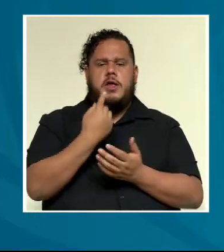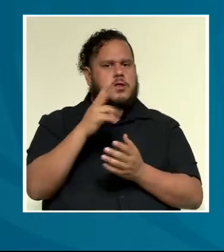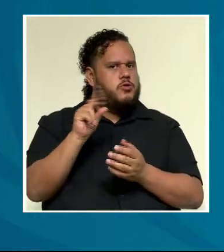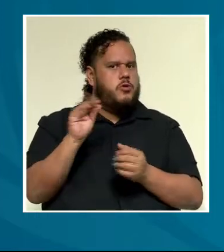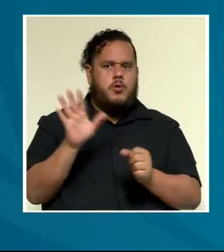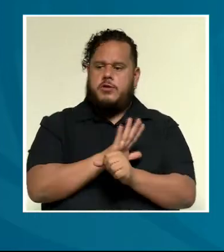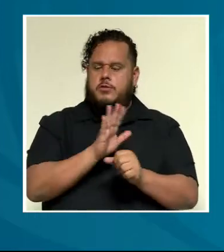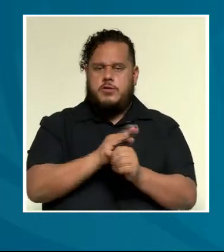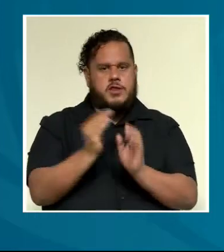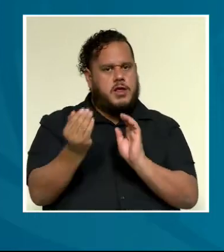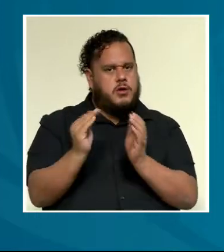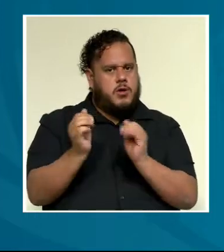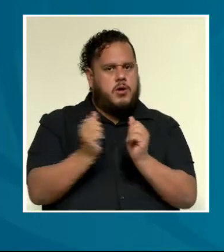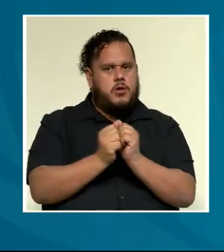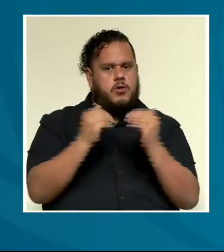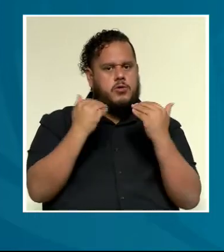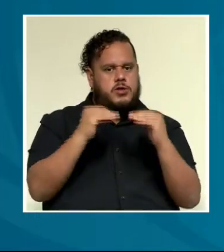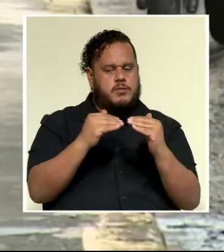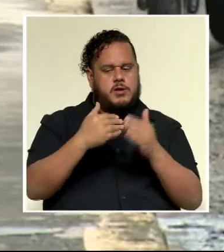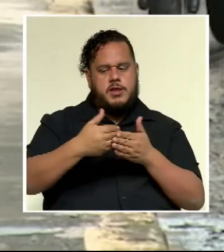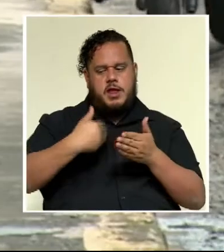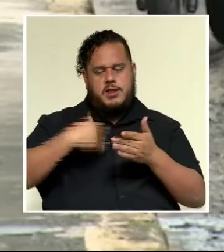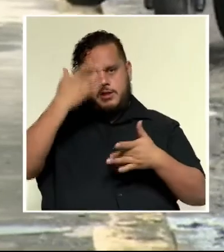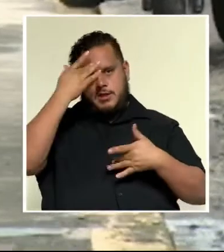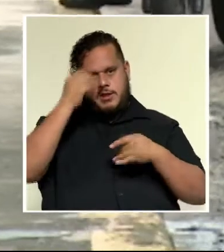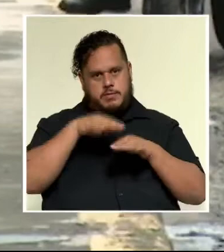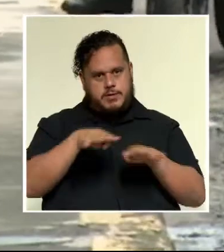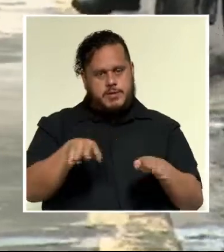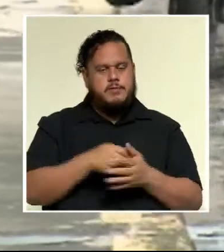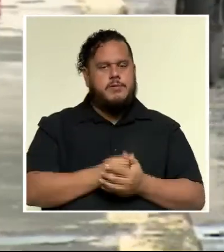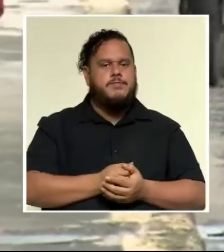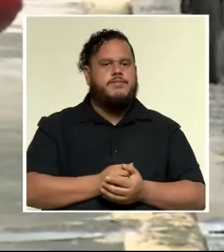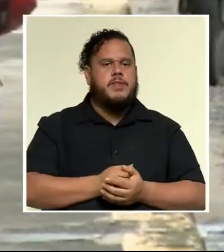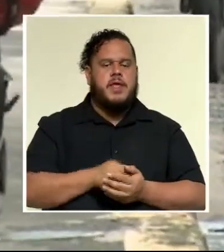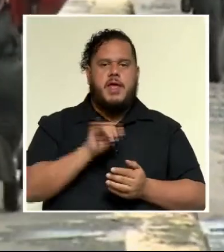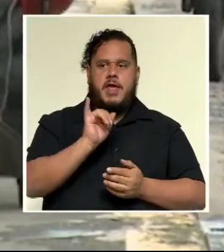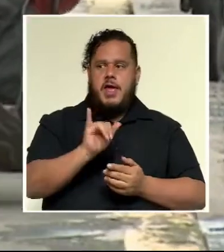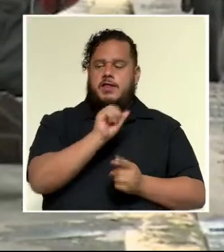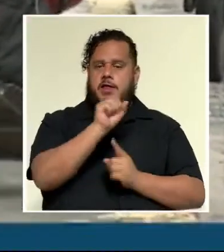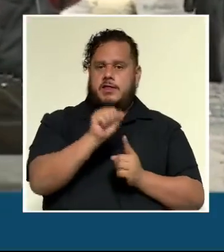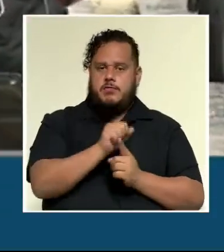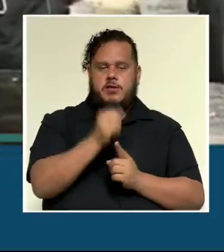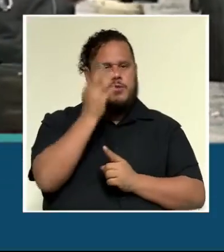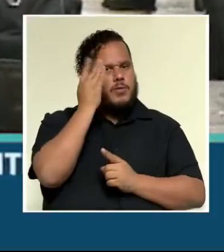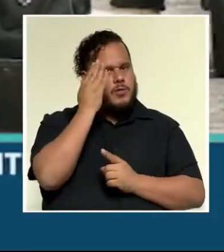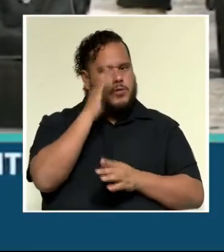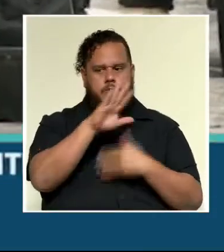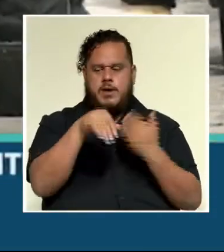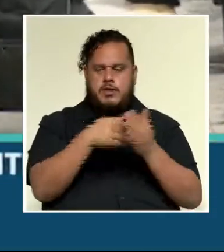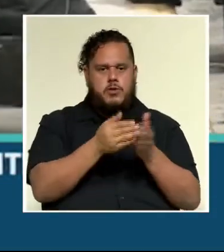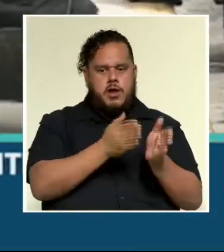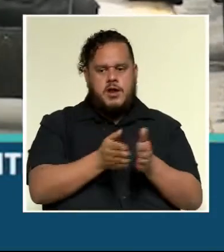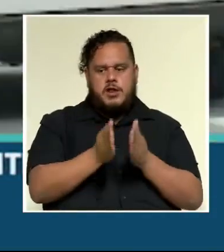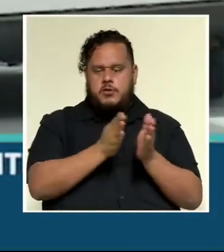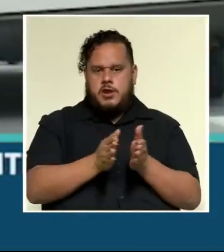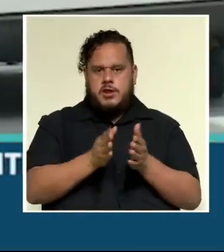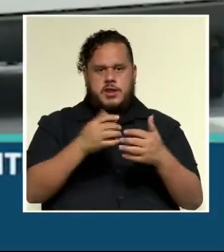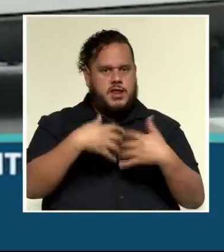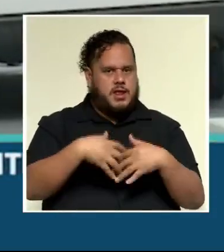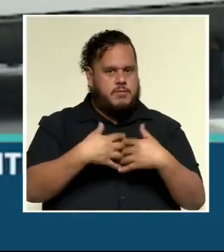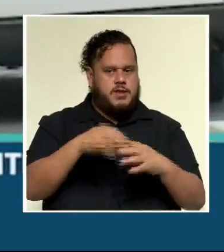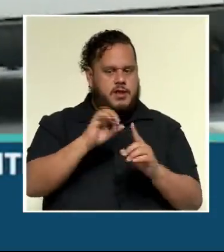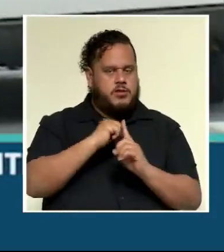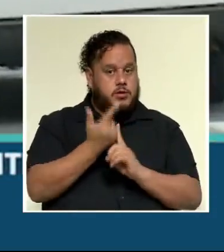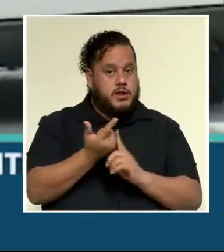en comparación con los niveles prepandemia. Esta situación también preocupa a las organizaciones sociales, ante un